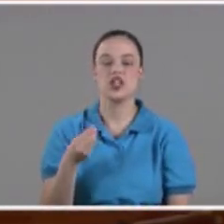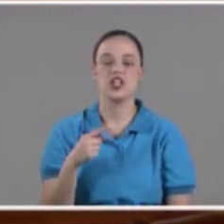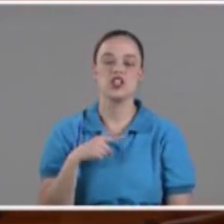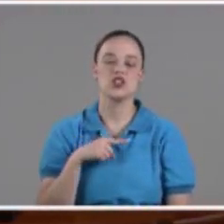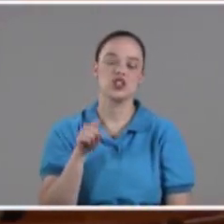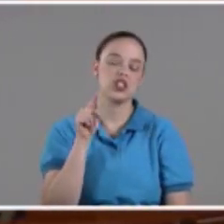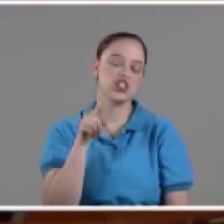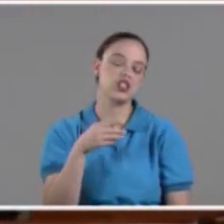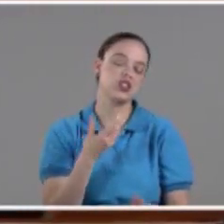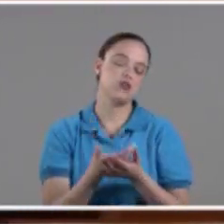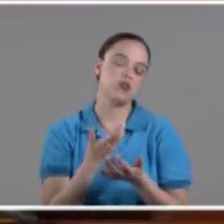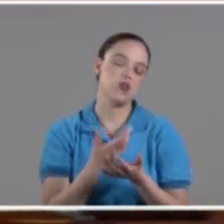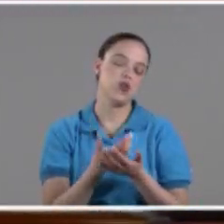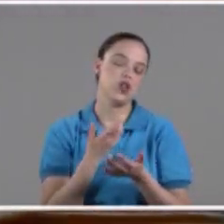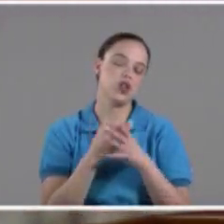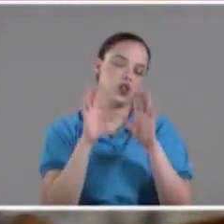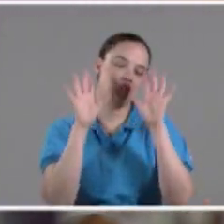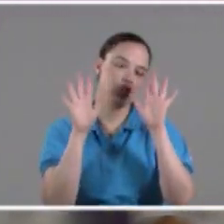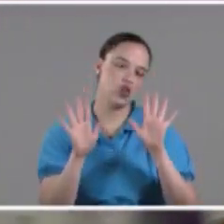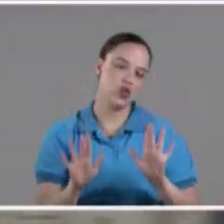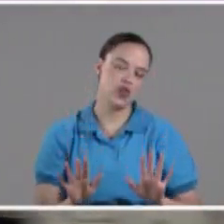no allá tampoco